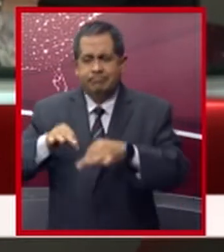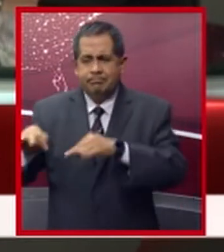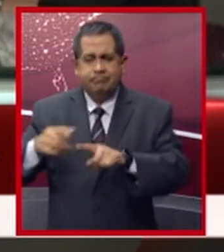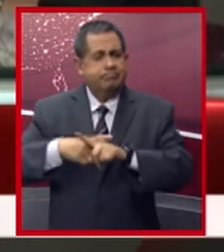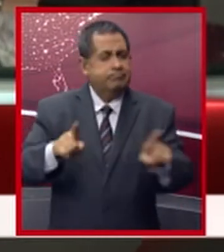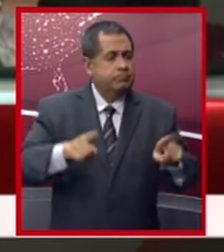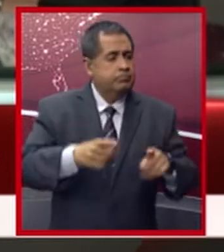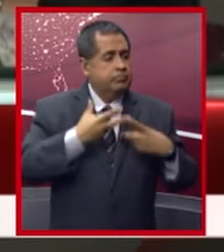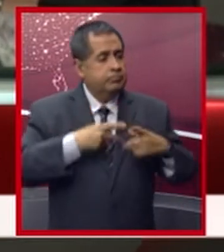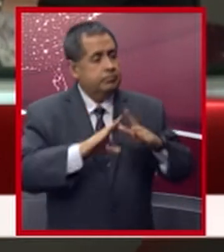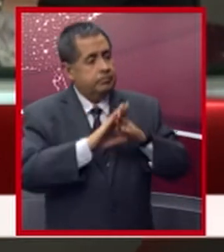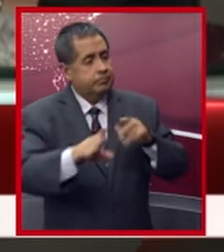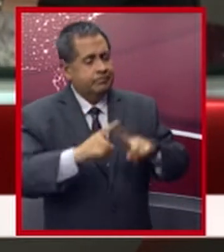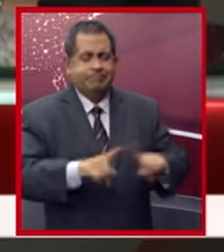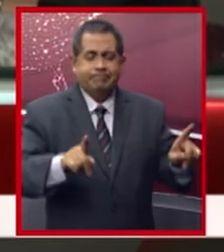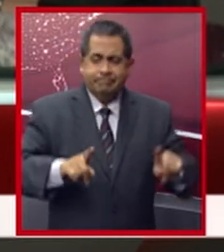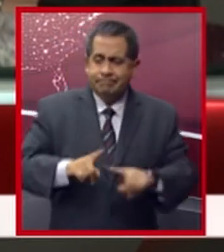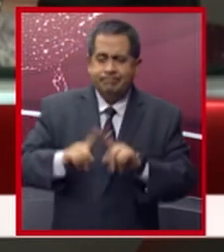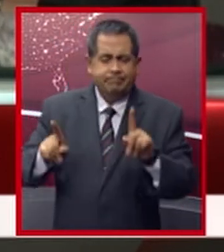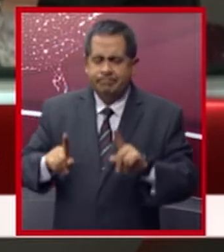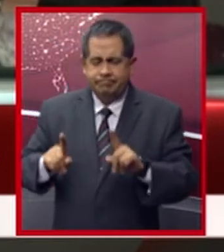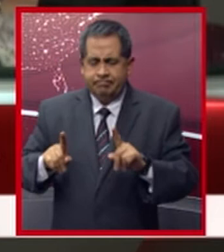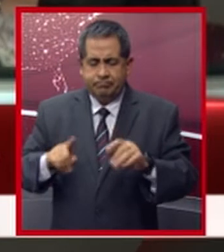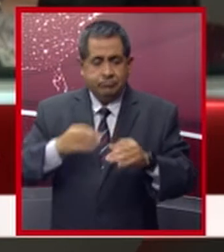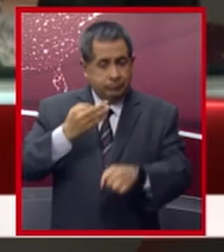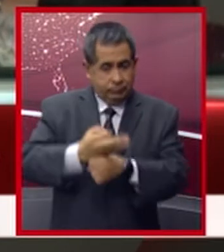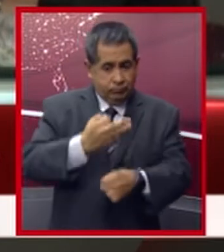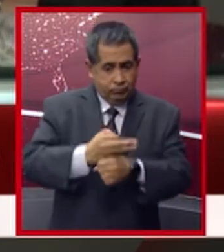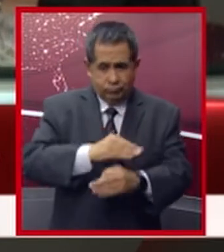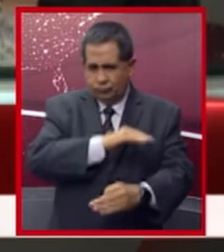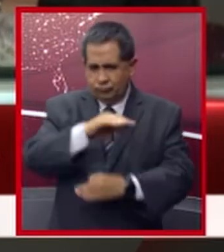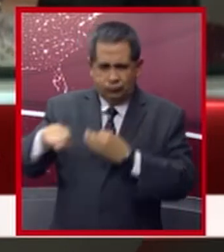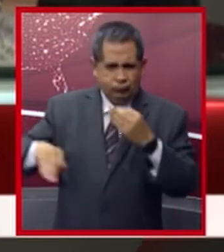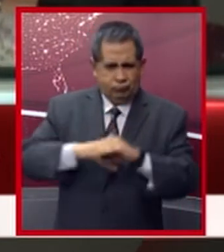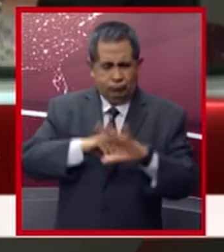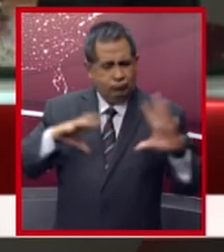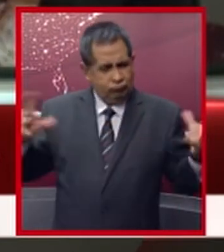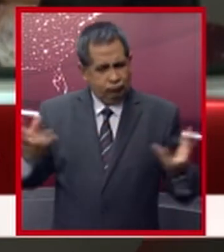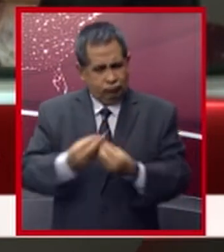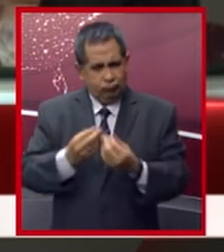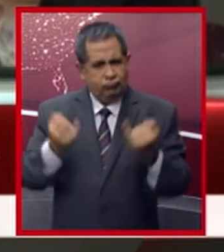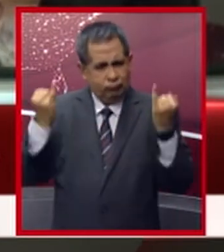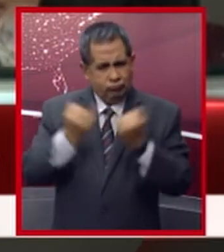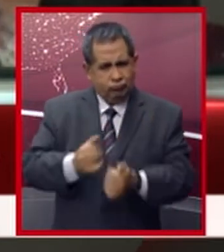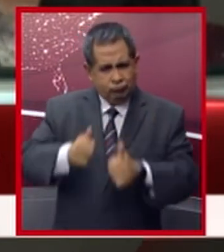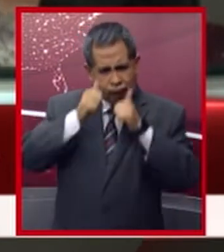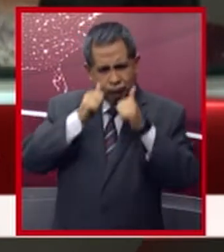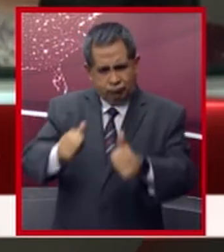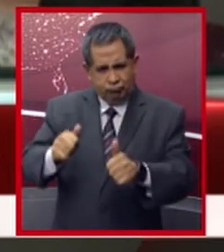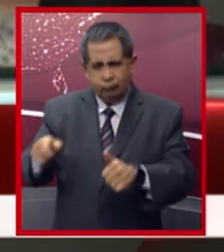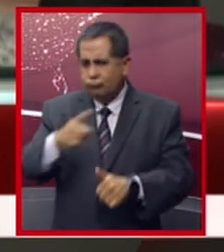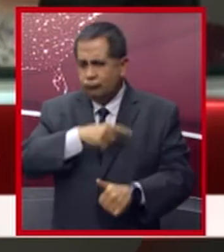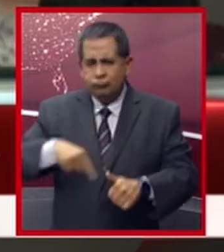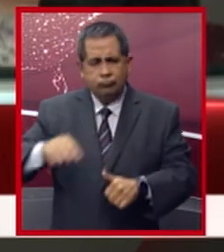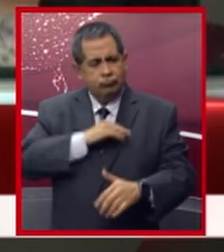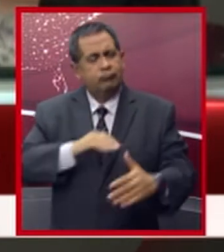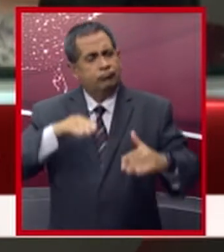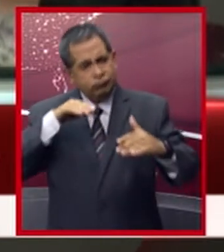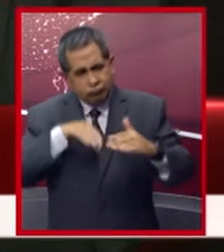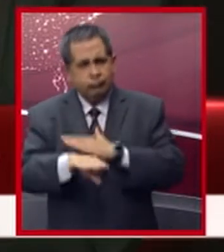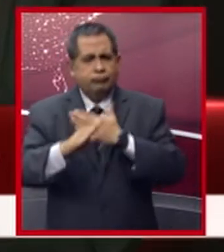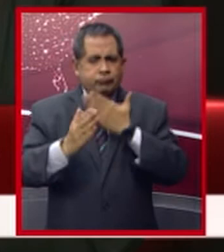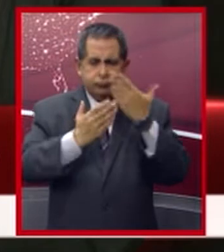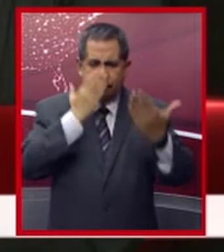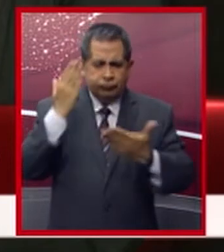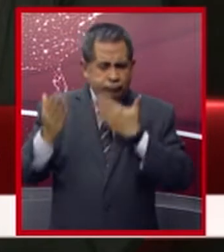y los migrantes internos. Hoy se revalidan estudios y se tiene posibilidades de incorporarse a los sistemas